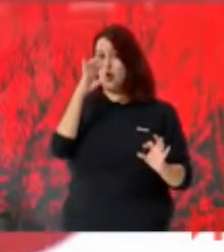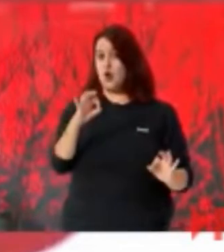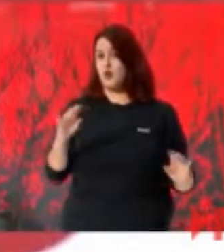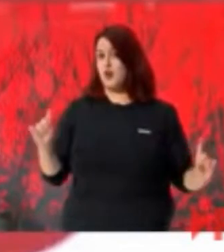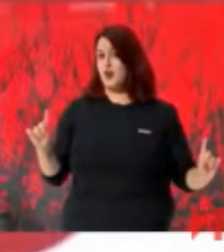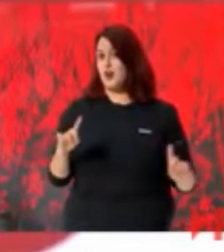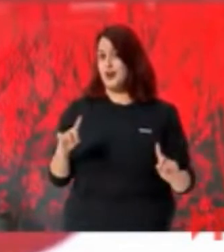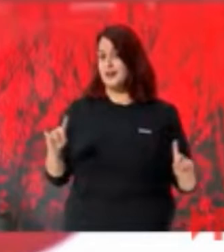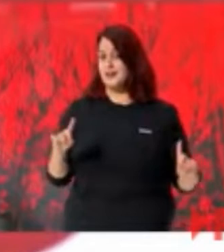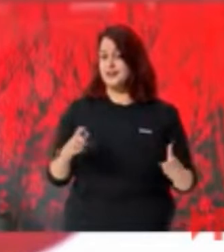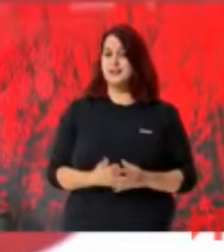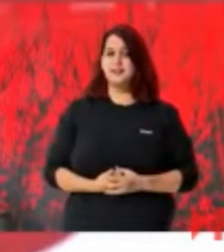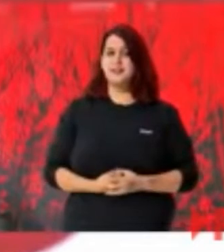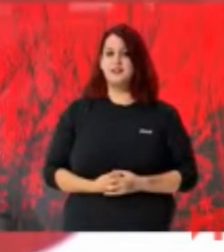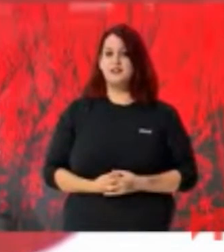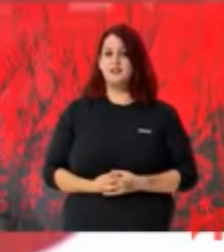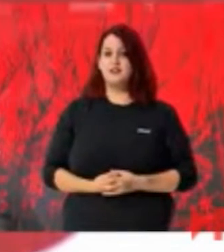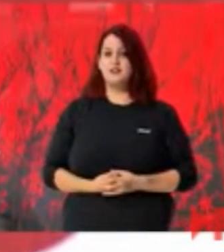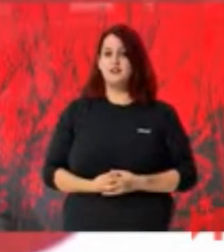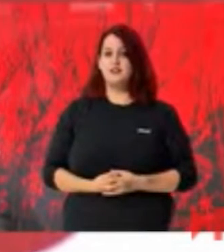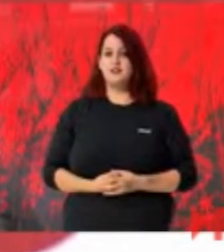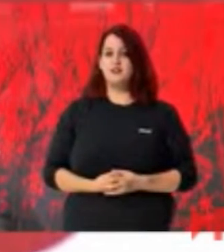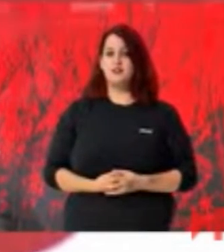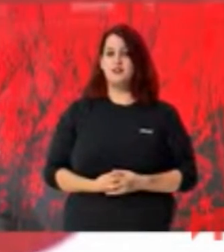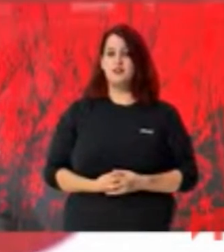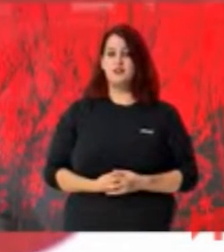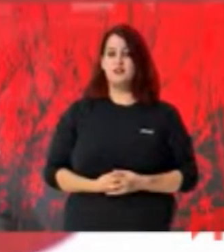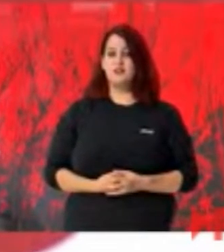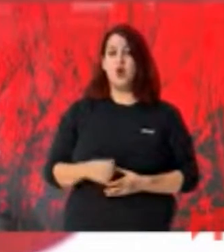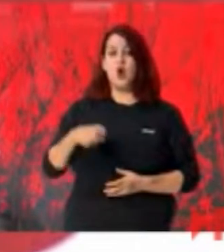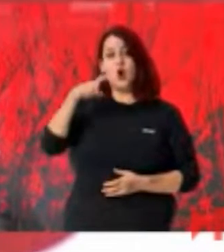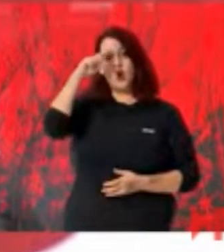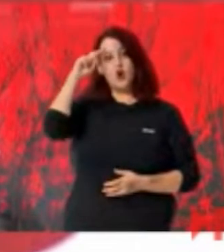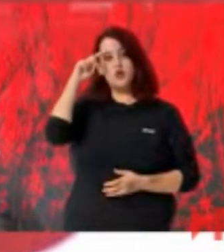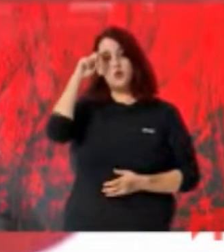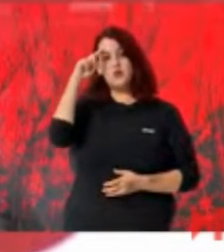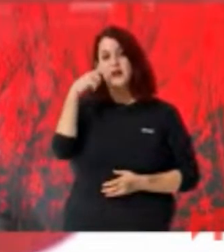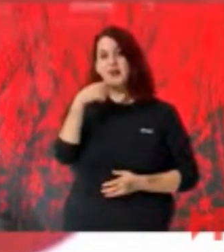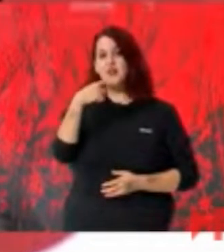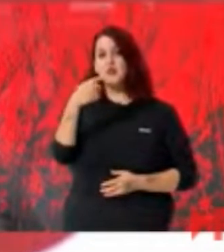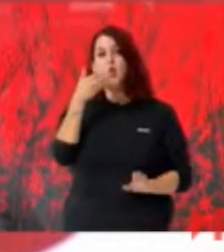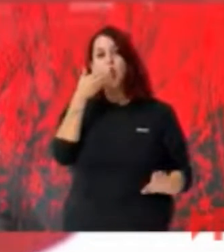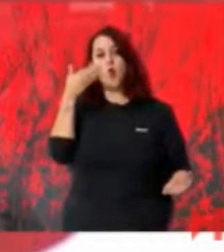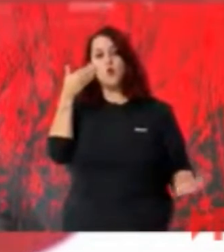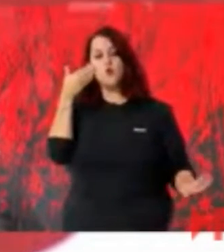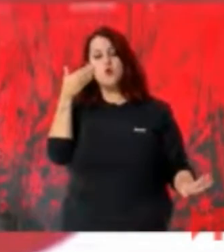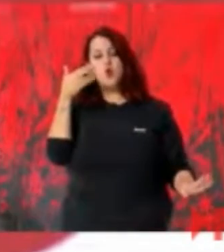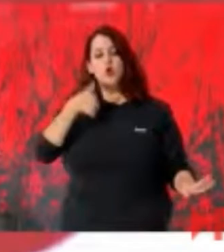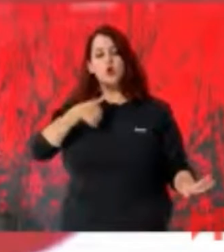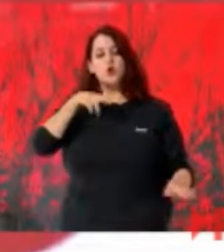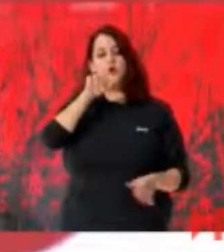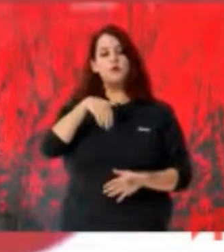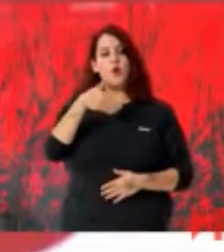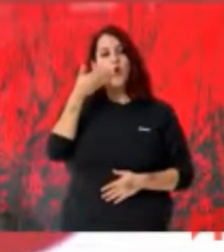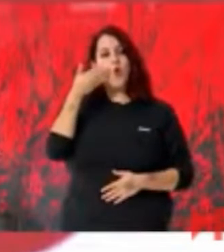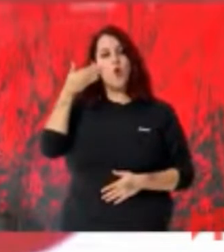Es obvio. Pero os lo dice, José Luis ha dicho varias veces de las cosas de siento orgulloso. Yo me siento